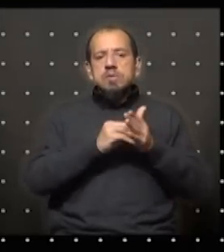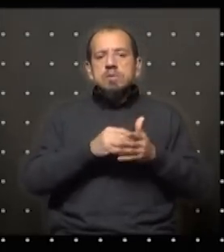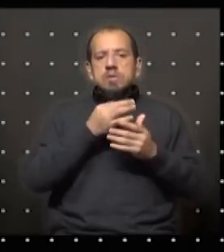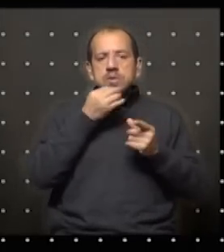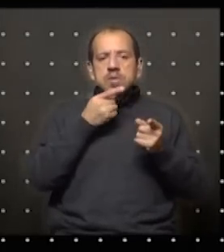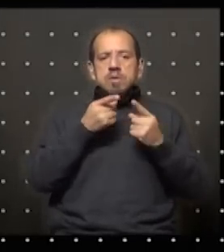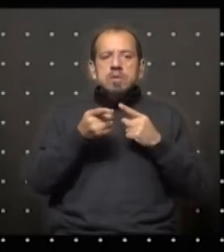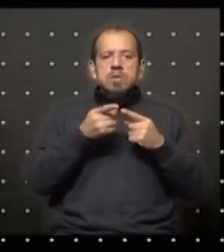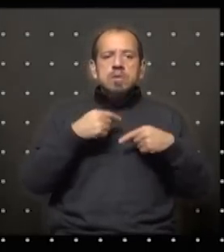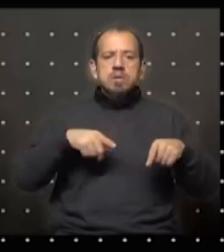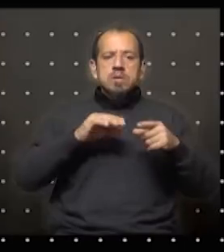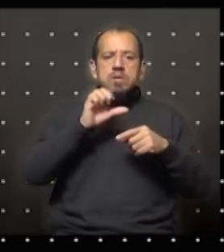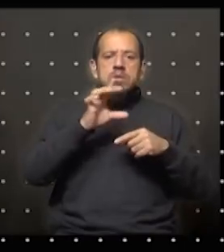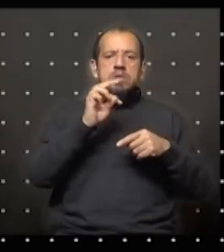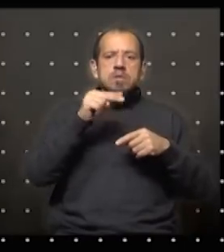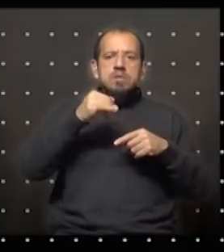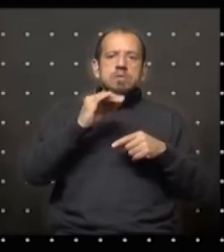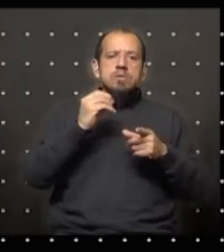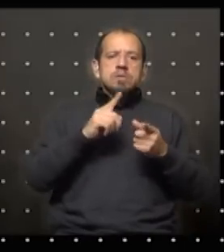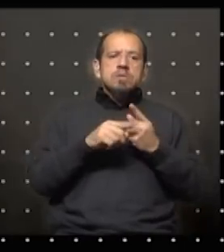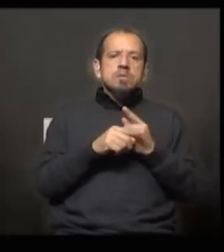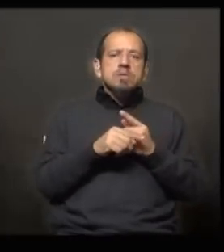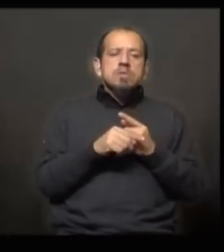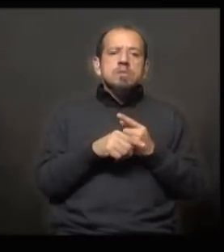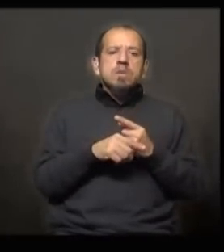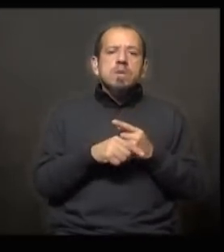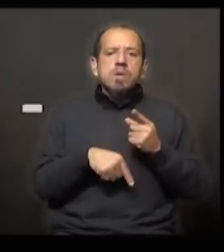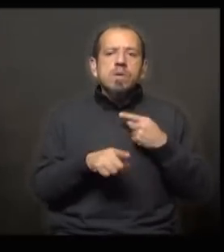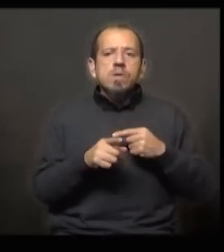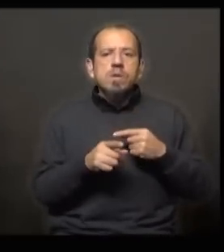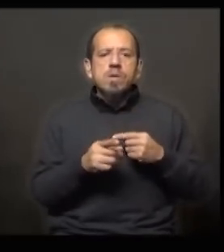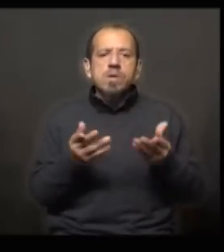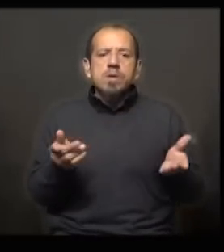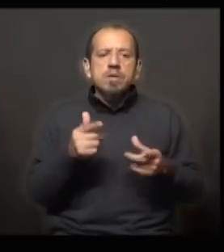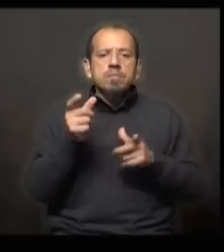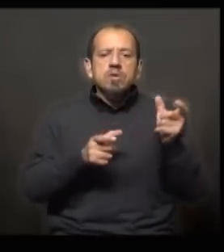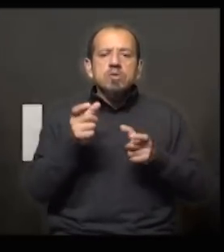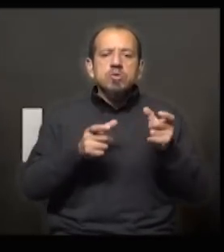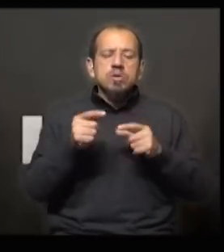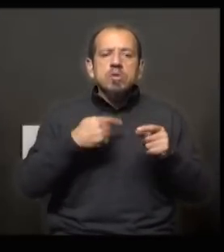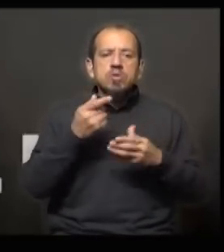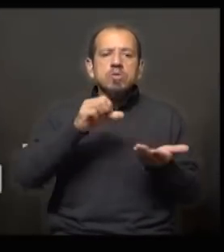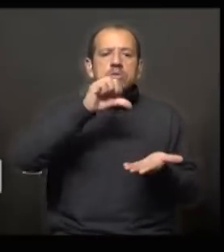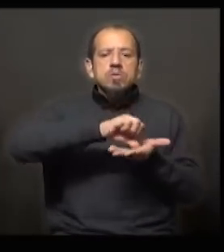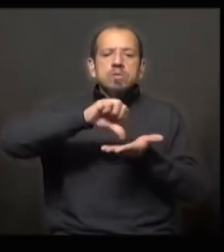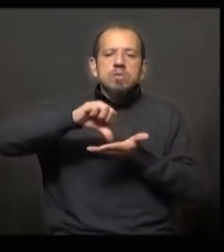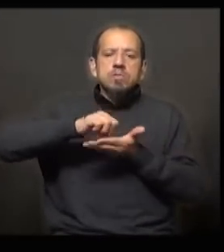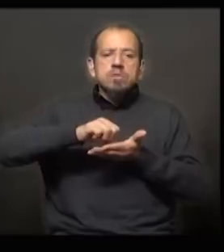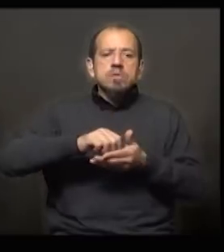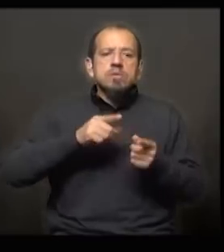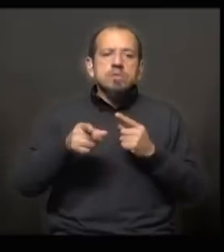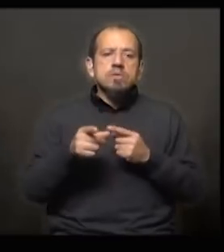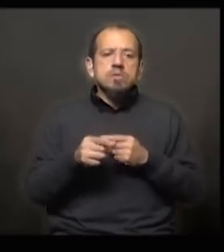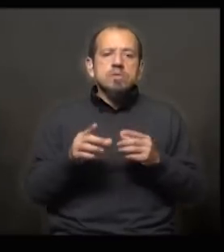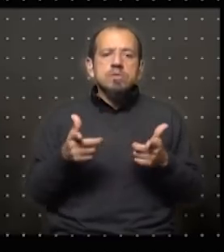de origen étnico que los barrios más complejos tienen una gran cantidad de componentes de personas venidas de otros países es decir si no es